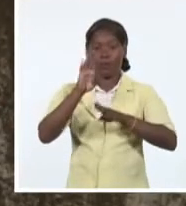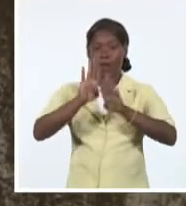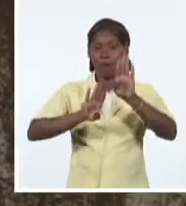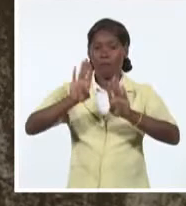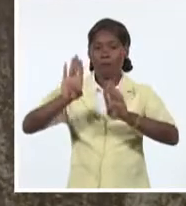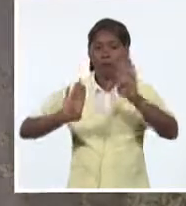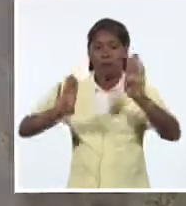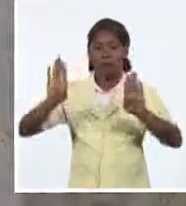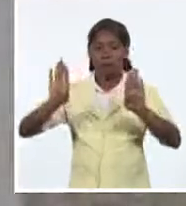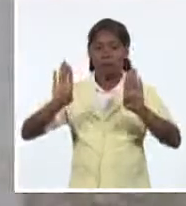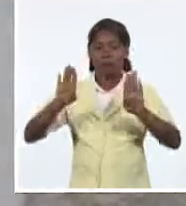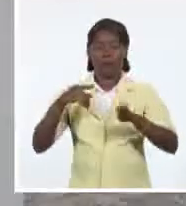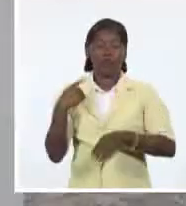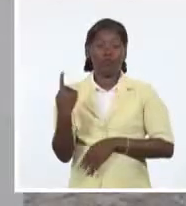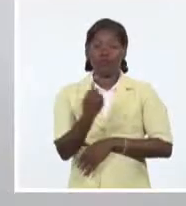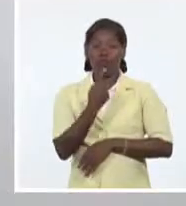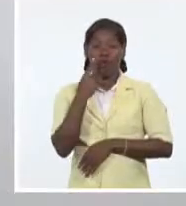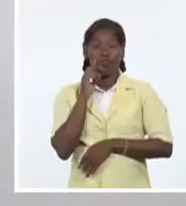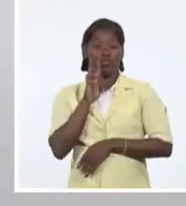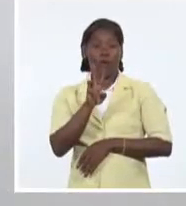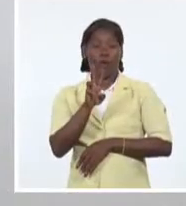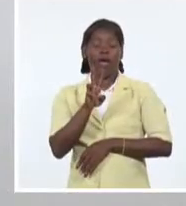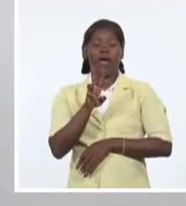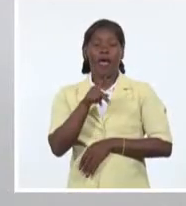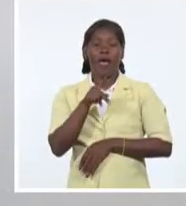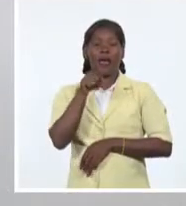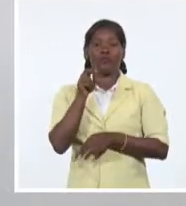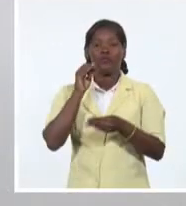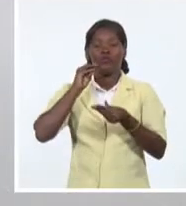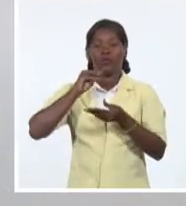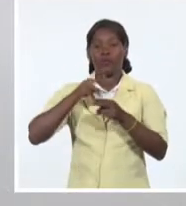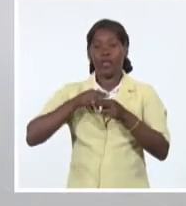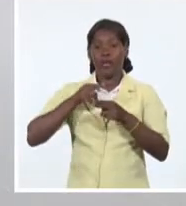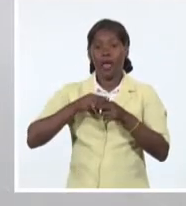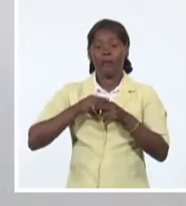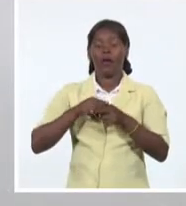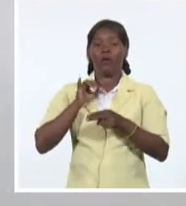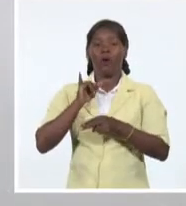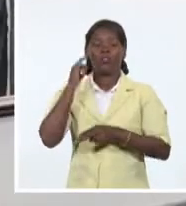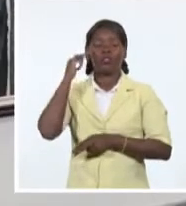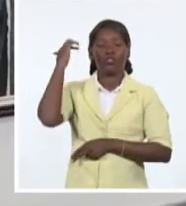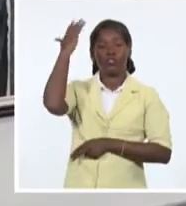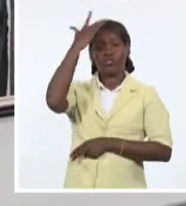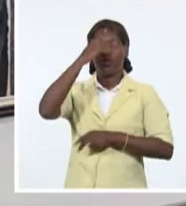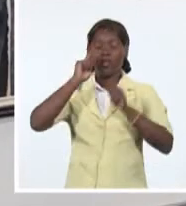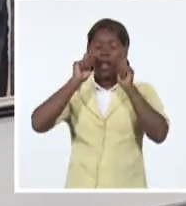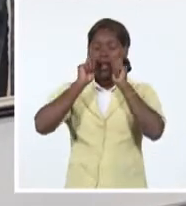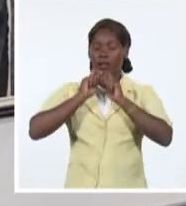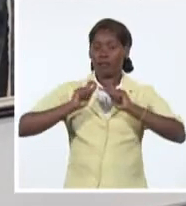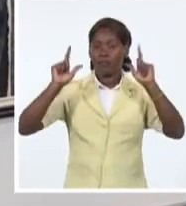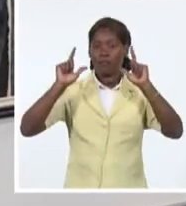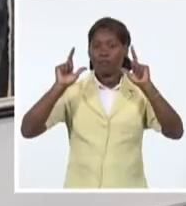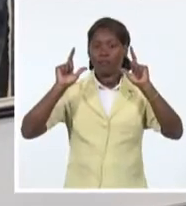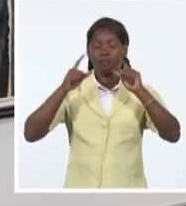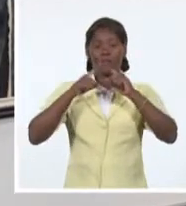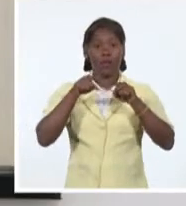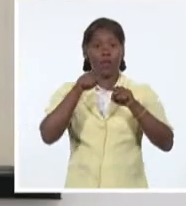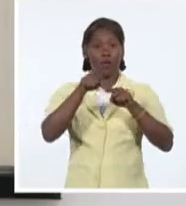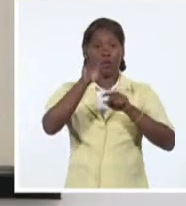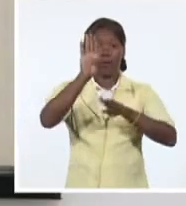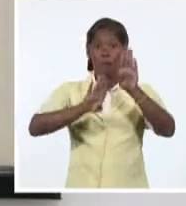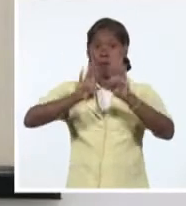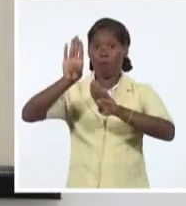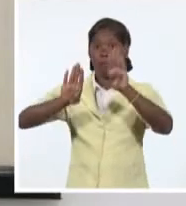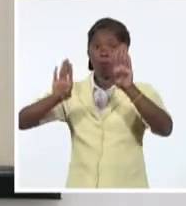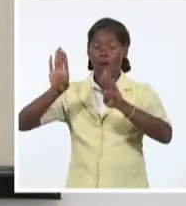soñar despierto es una muestra sin nada por un elevado rigor estético la integran 40 piezas de reconocidos